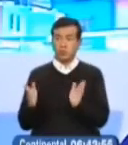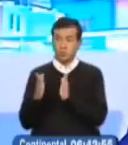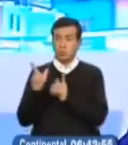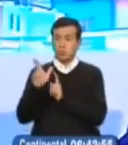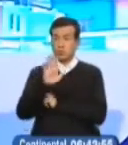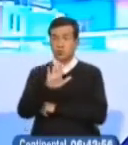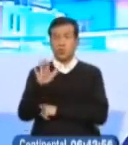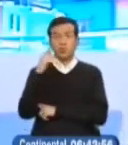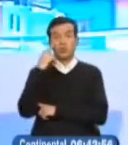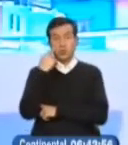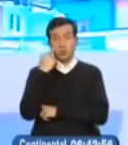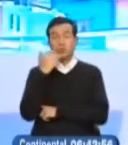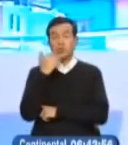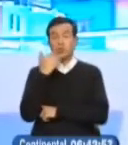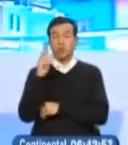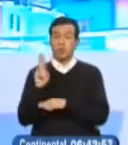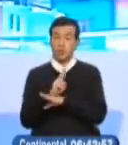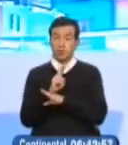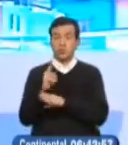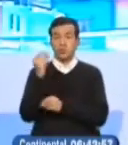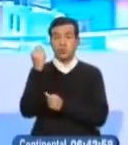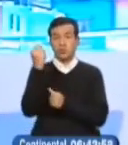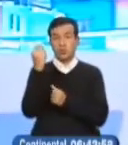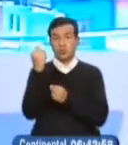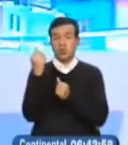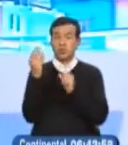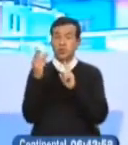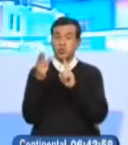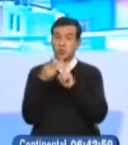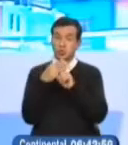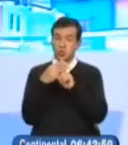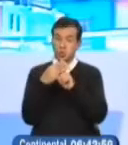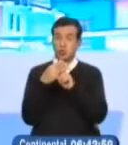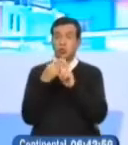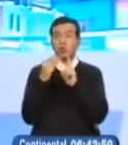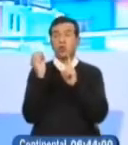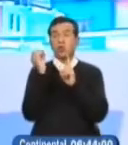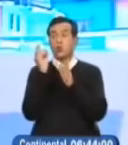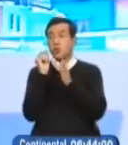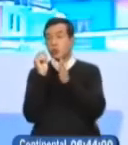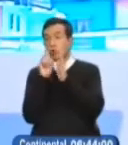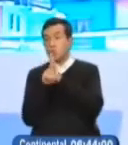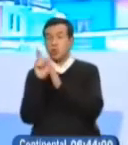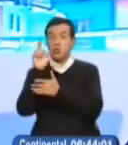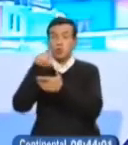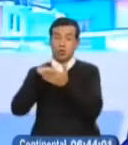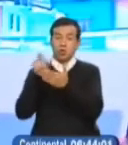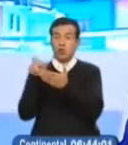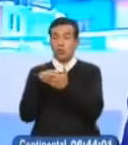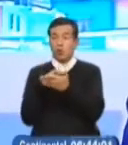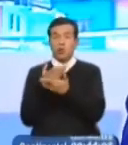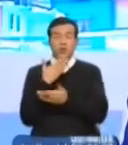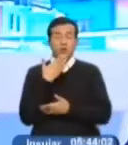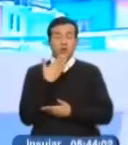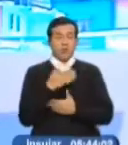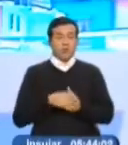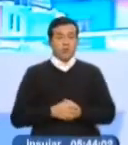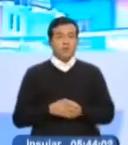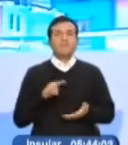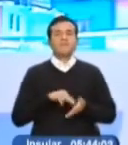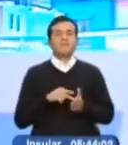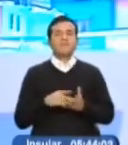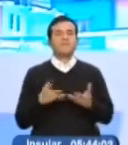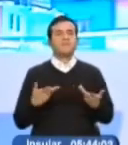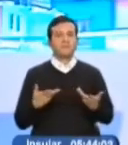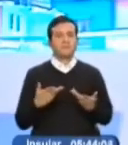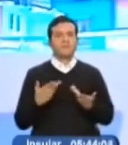para impulsar la utilización del dinero, la moneda electrónica, que no tiene otro objetivo, que no persigue otro objetivo, que